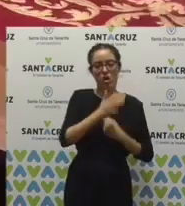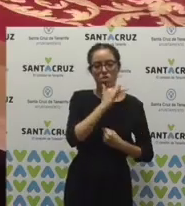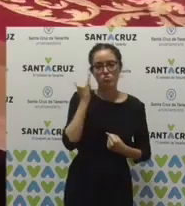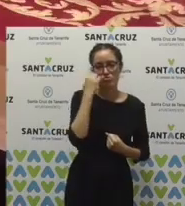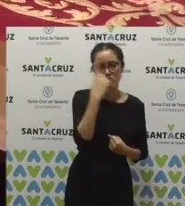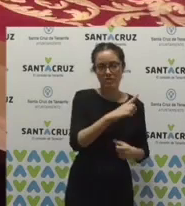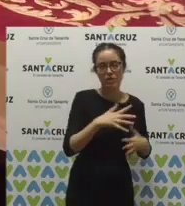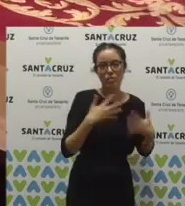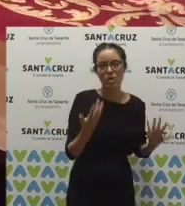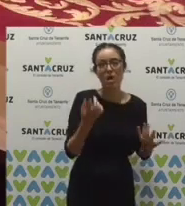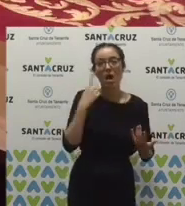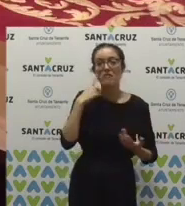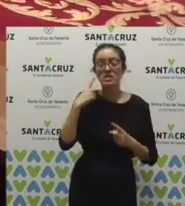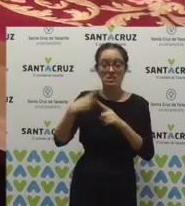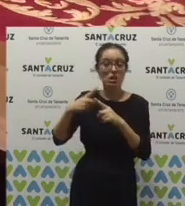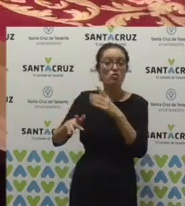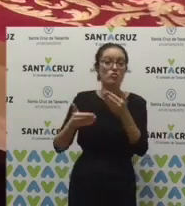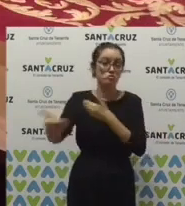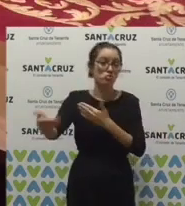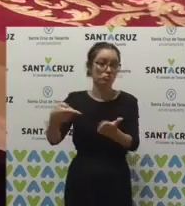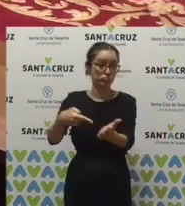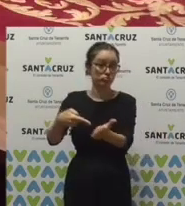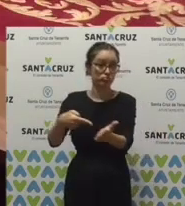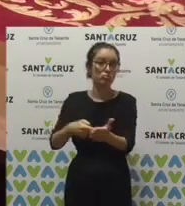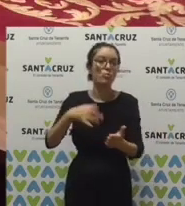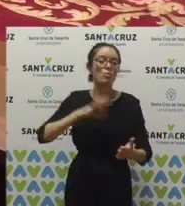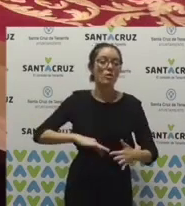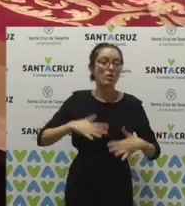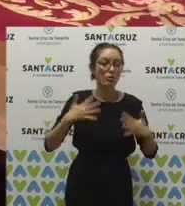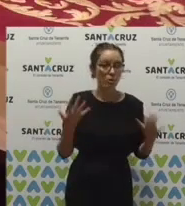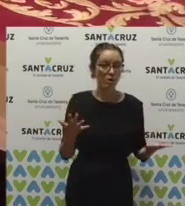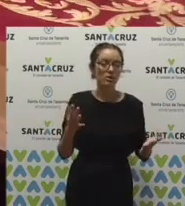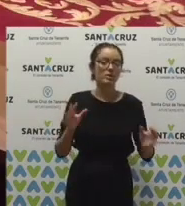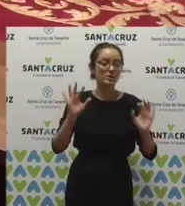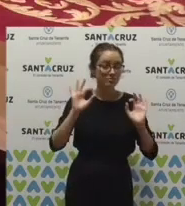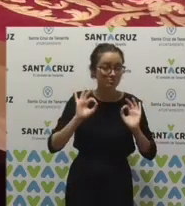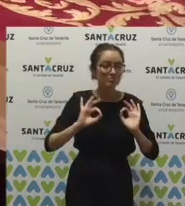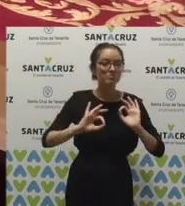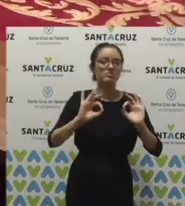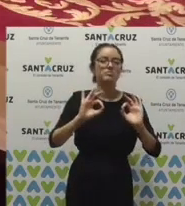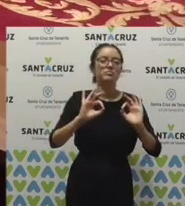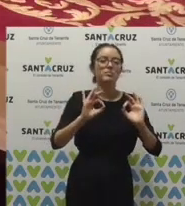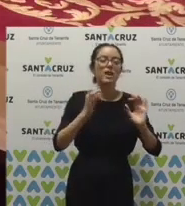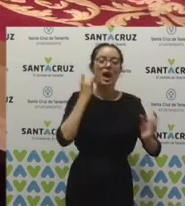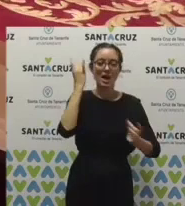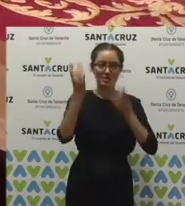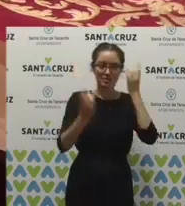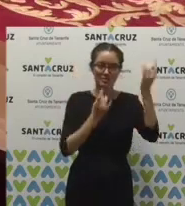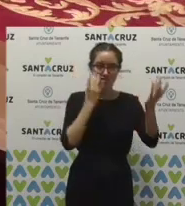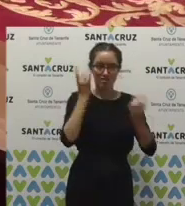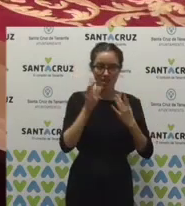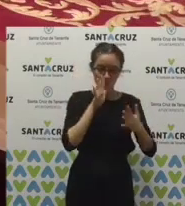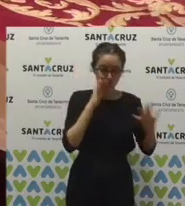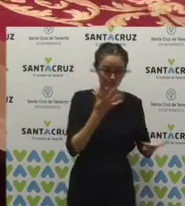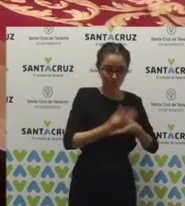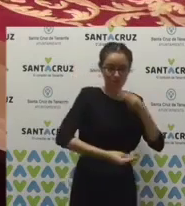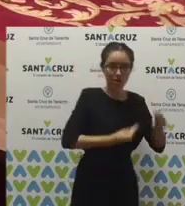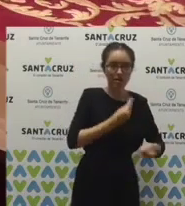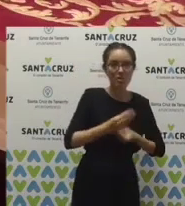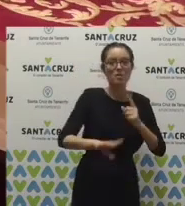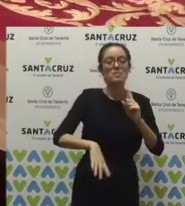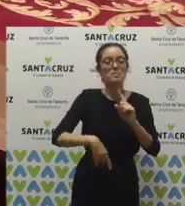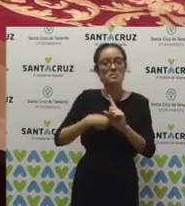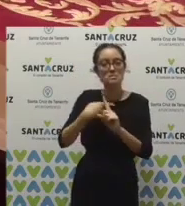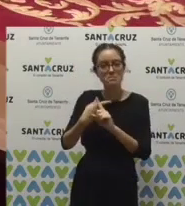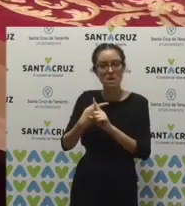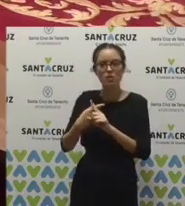demandar en el futuro santa cruz de tenerife en general y específicamente atendiendo tanto las actividades que se desarrollan actualmente como a futuros